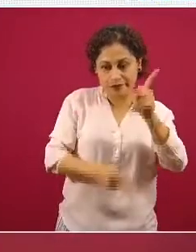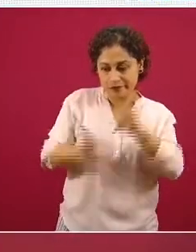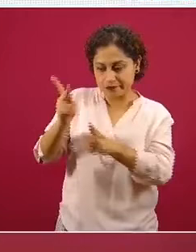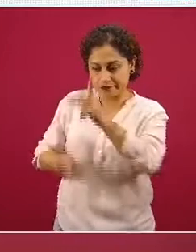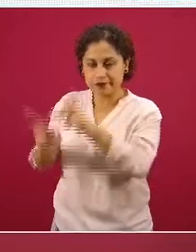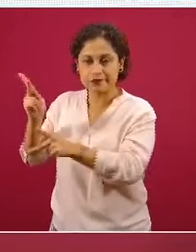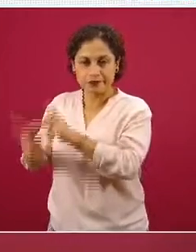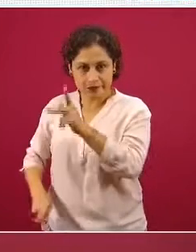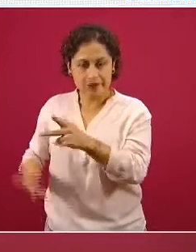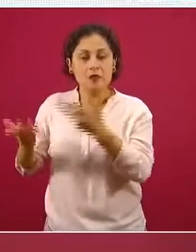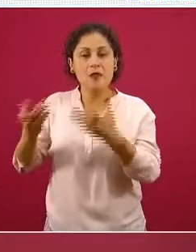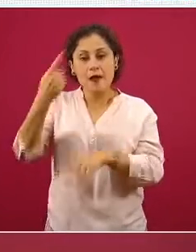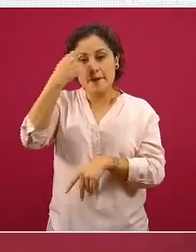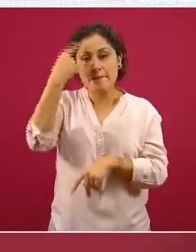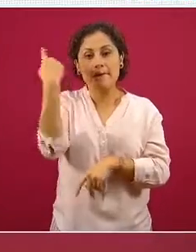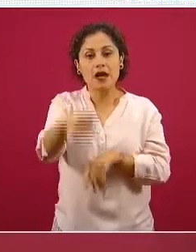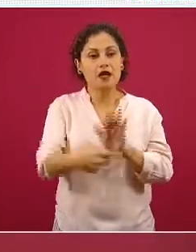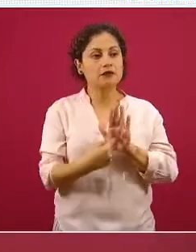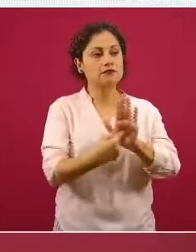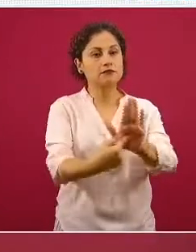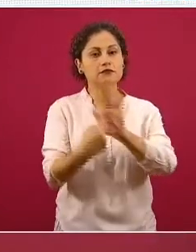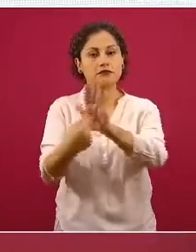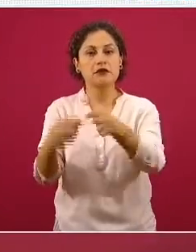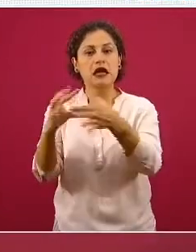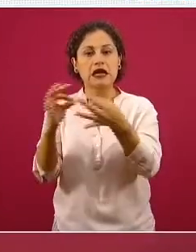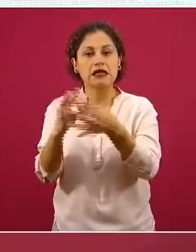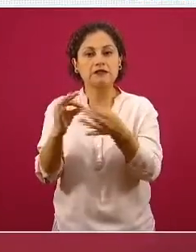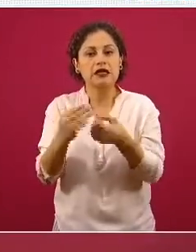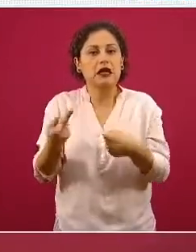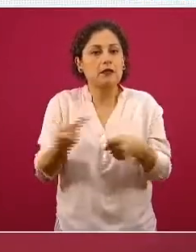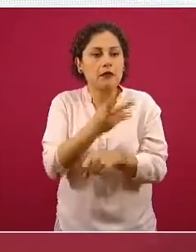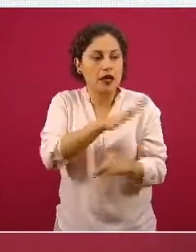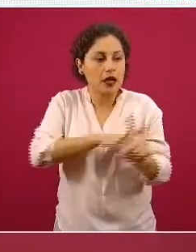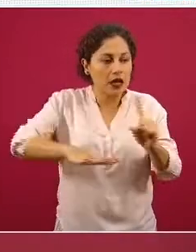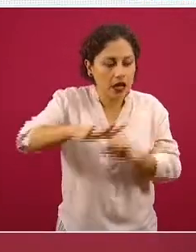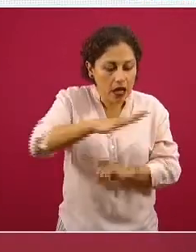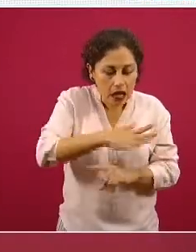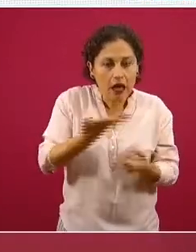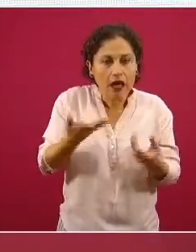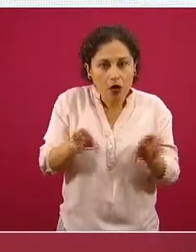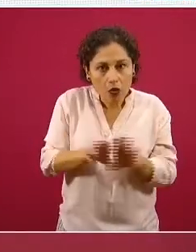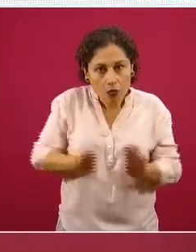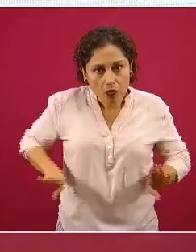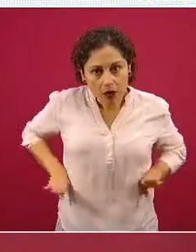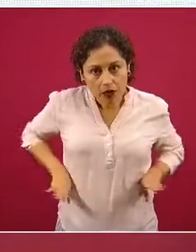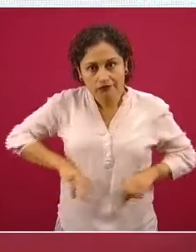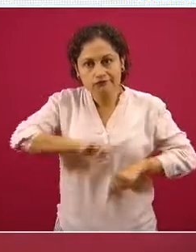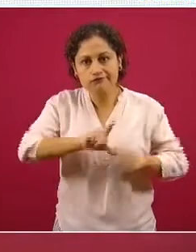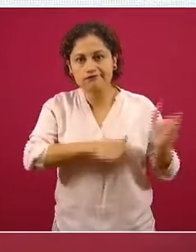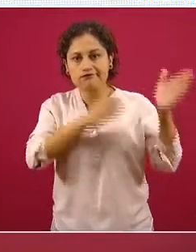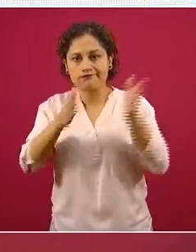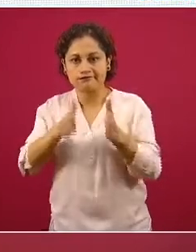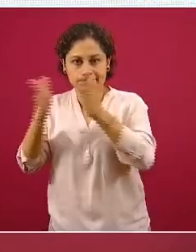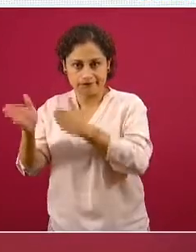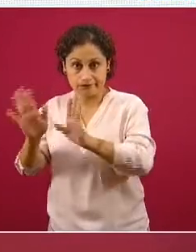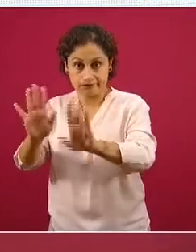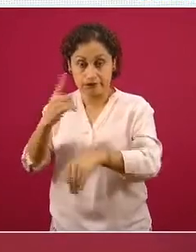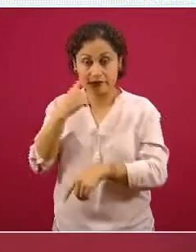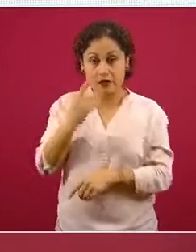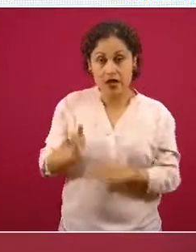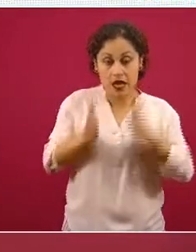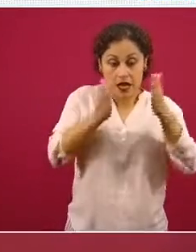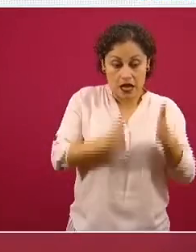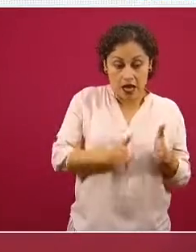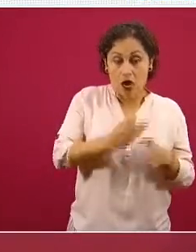la enfermedad en la población. En la etapa 1, o escenario 1, como lo llamamos en su momento, fue la importación del